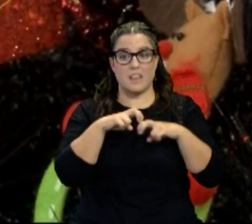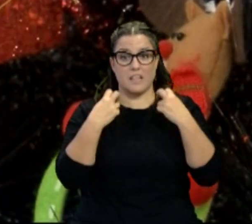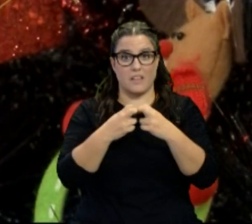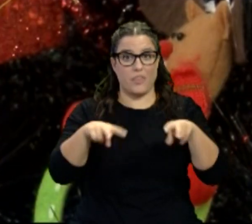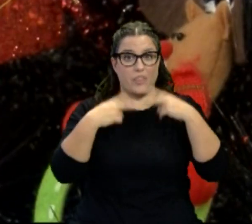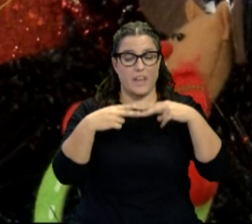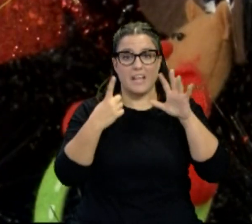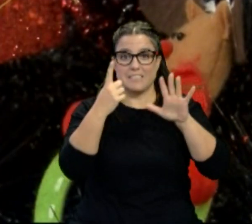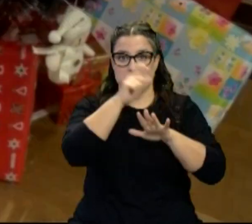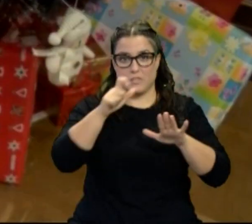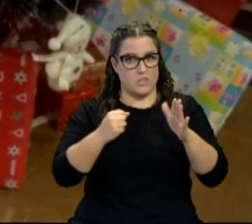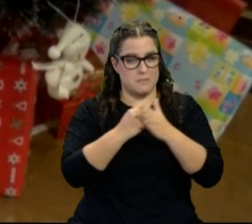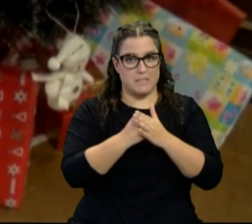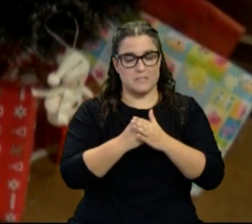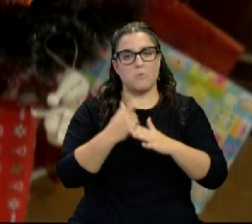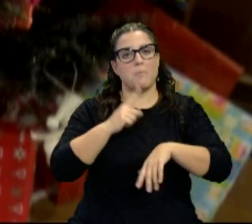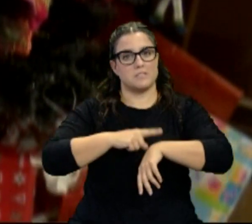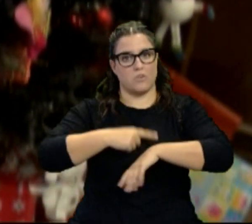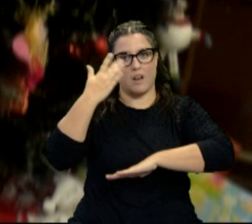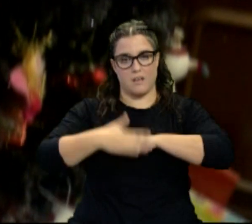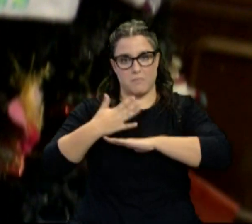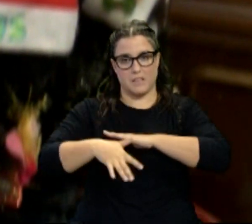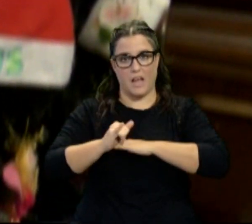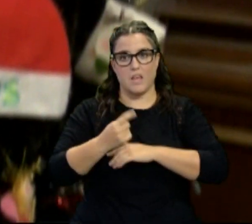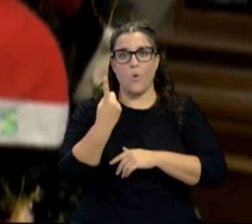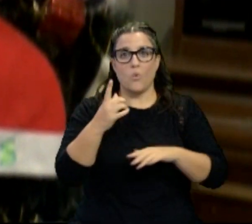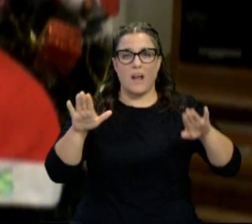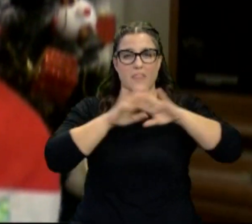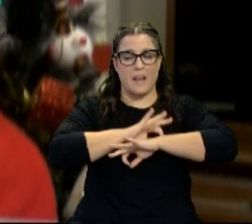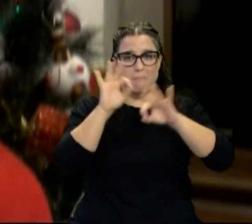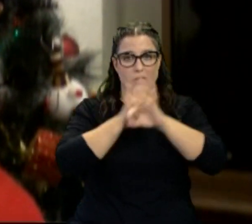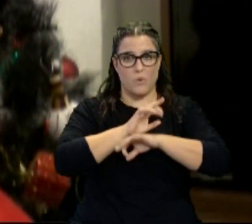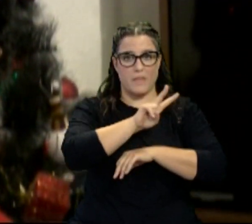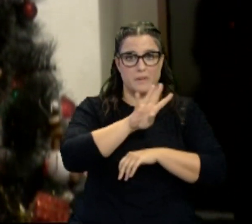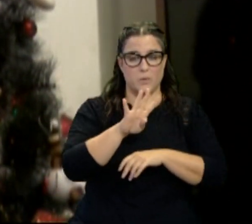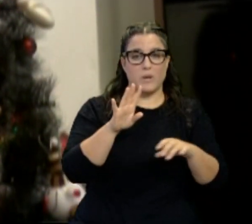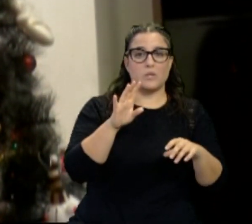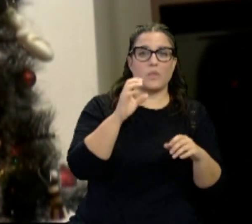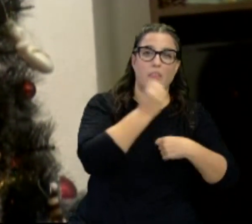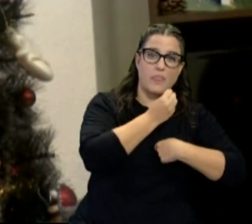cenas y toque de queda a la 1 de la madrugada el 24 de diciembre y también en Nochevieja.